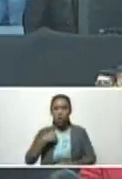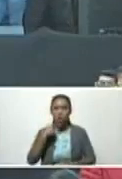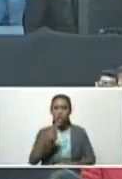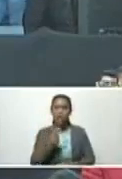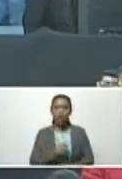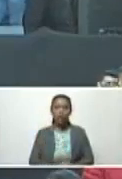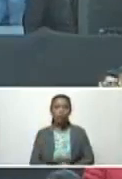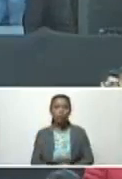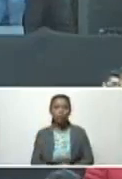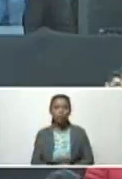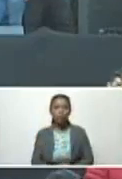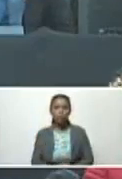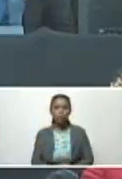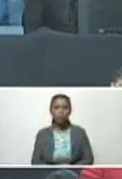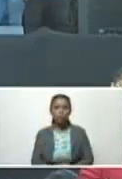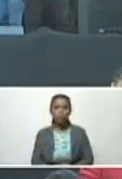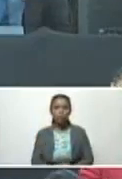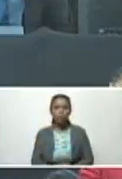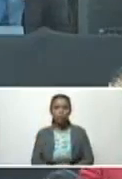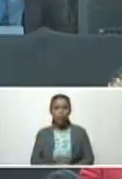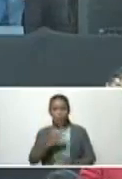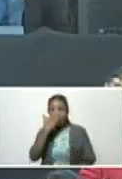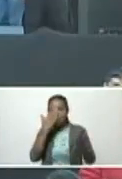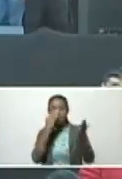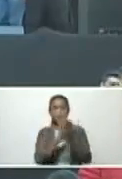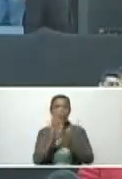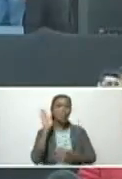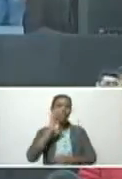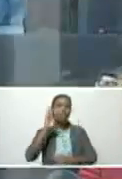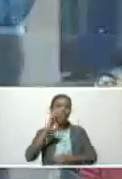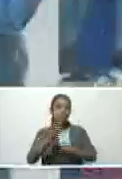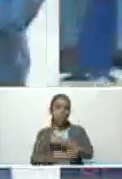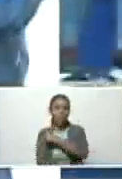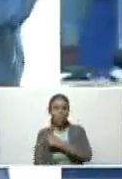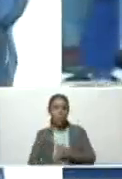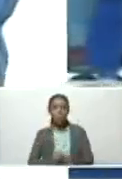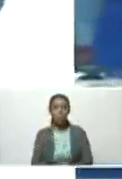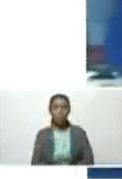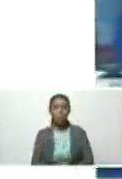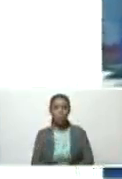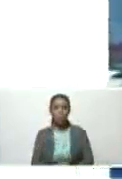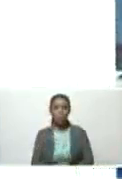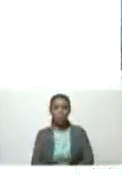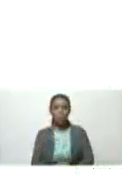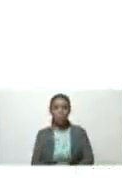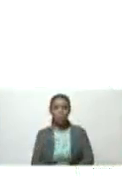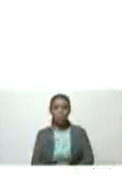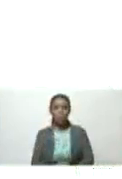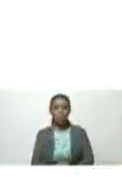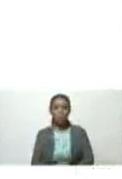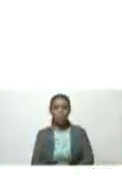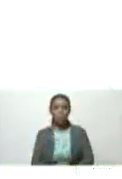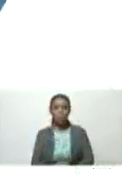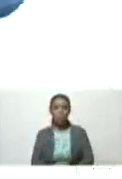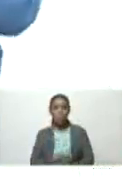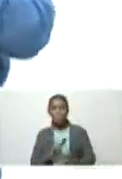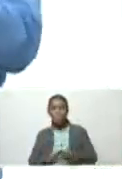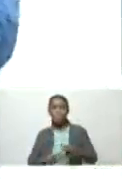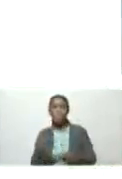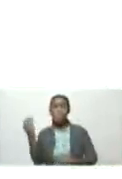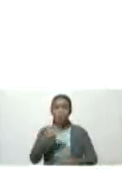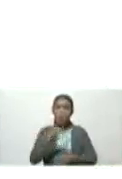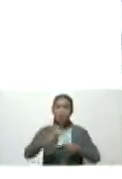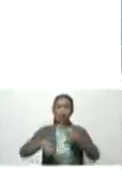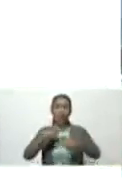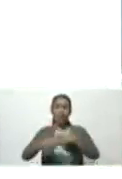yo digo, frente a la corrupción y la pudrición, más